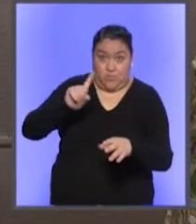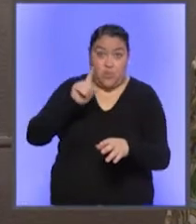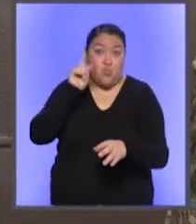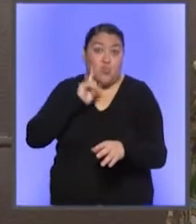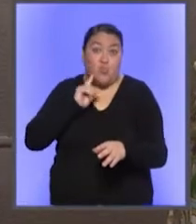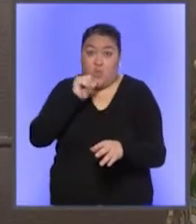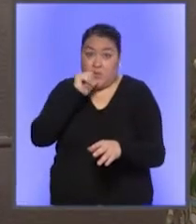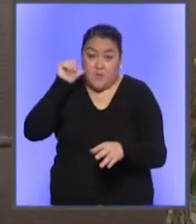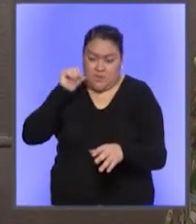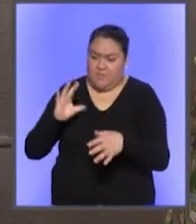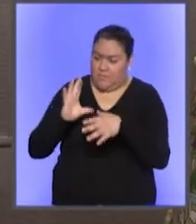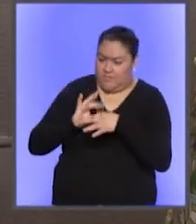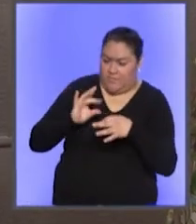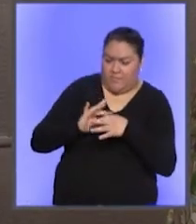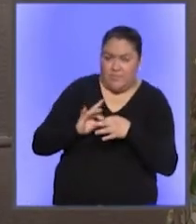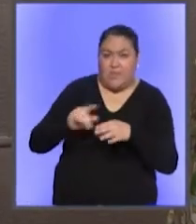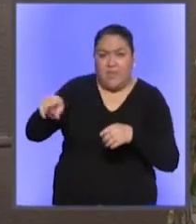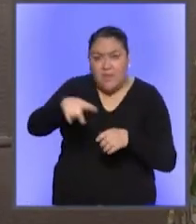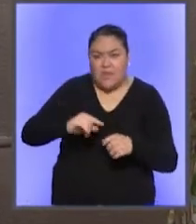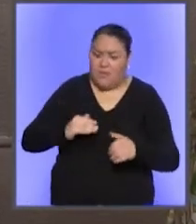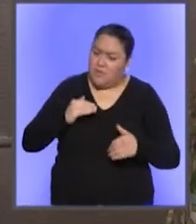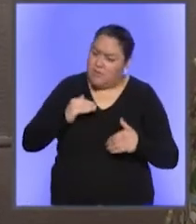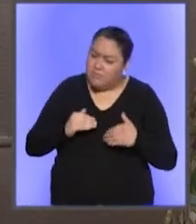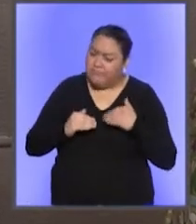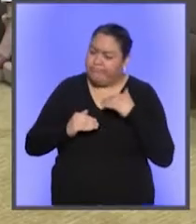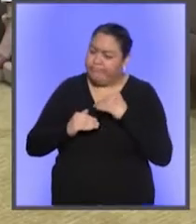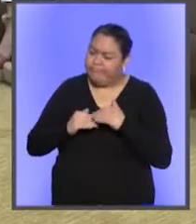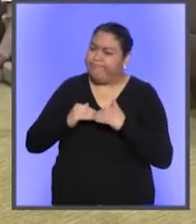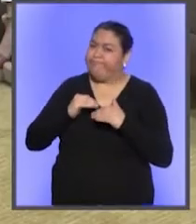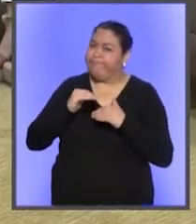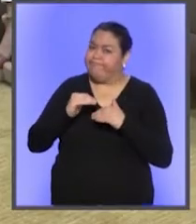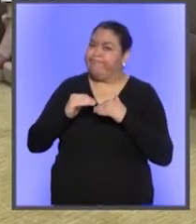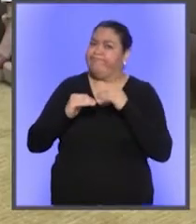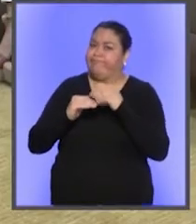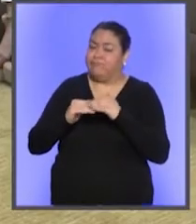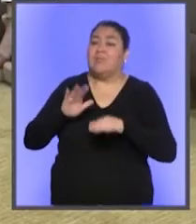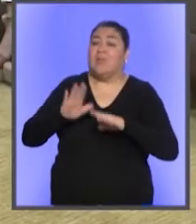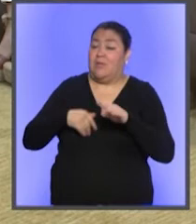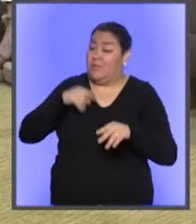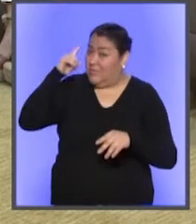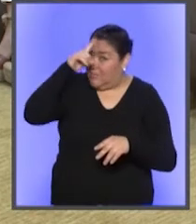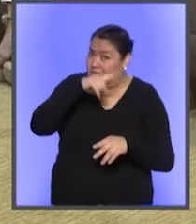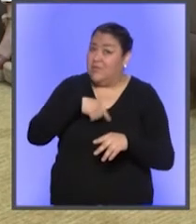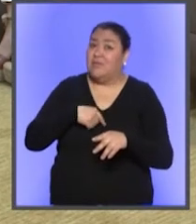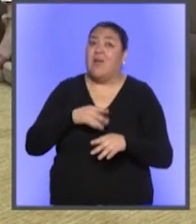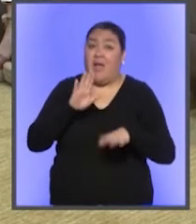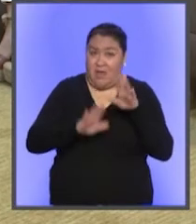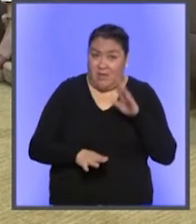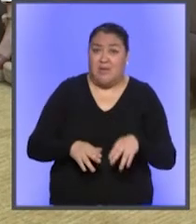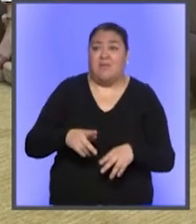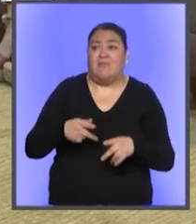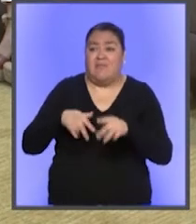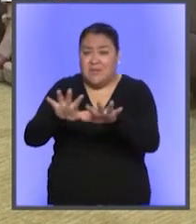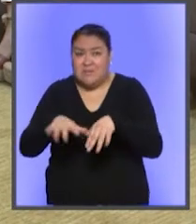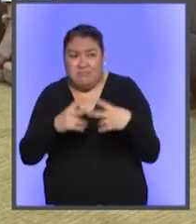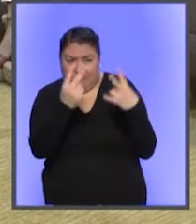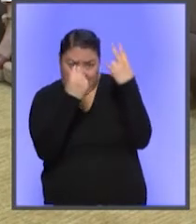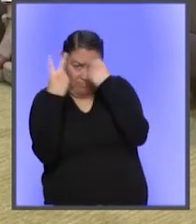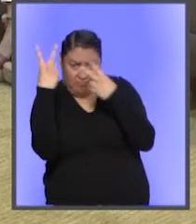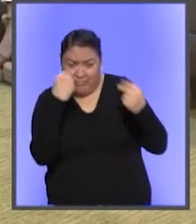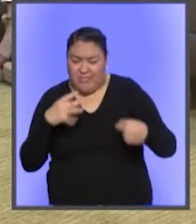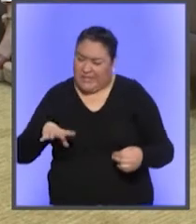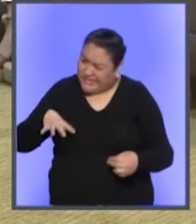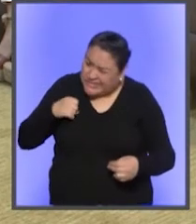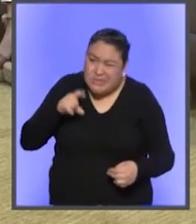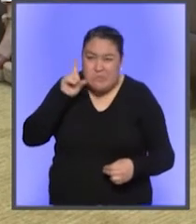comentaron la mayor parte como han ido impulsando a contracorriente e incluso contra sus propias